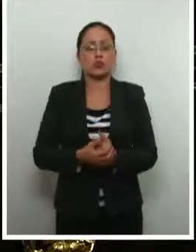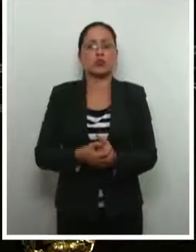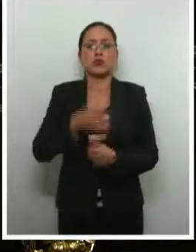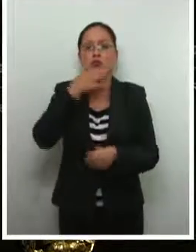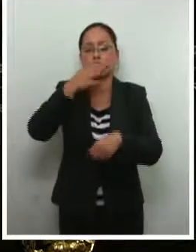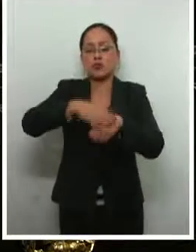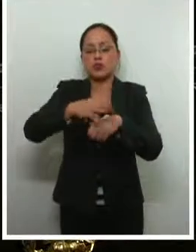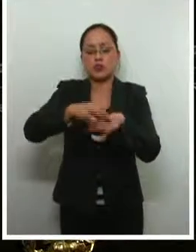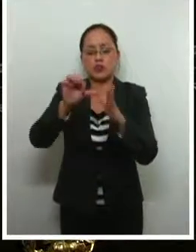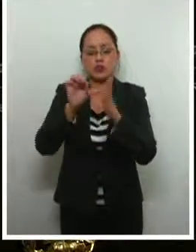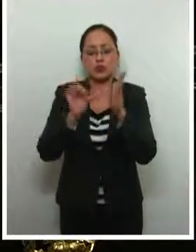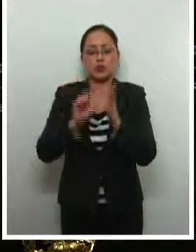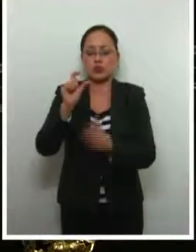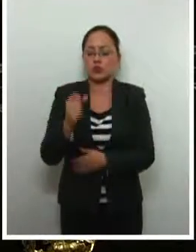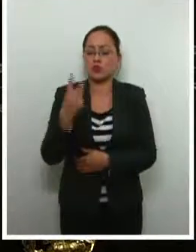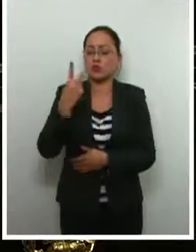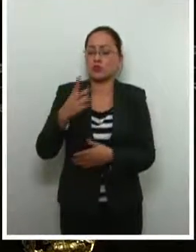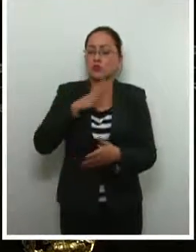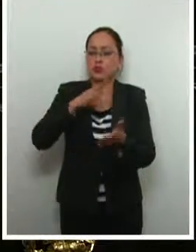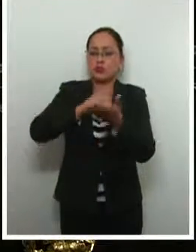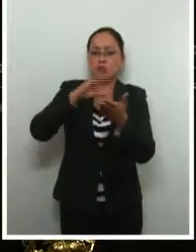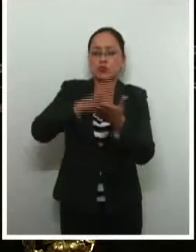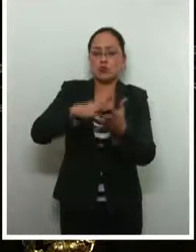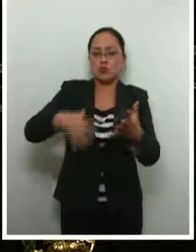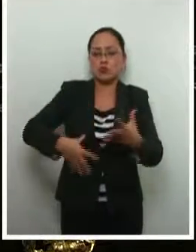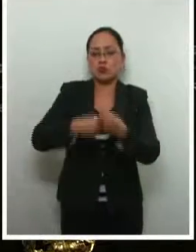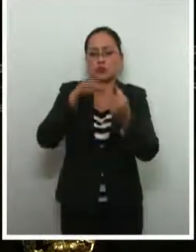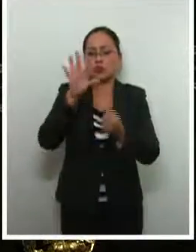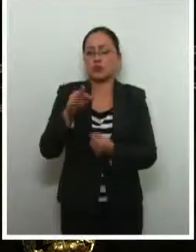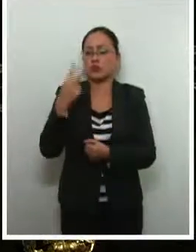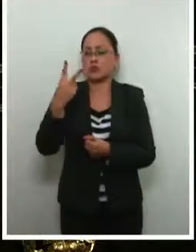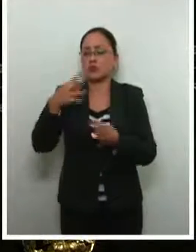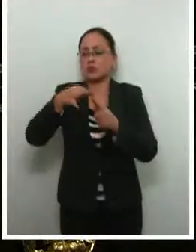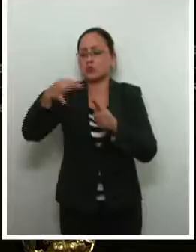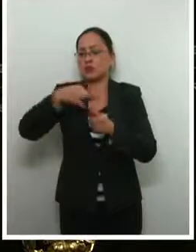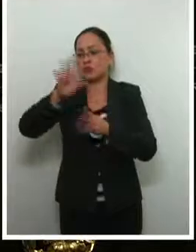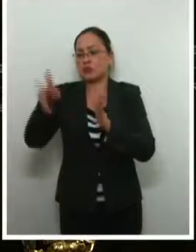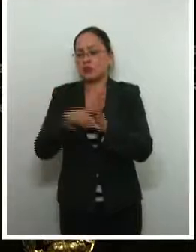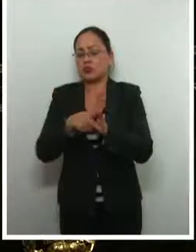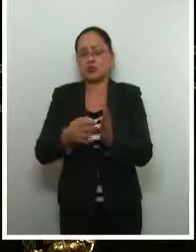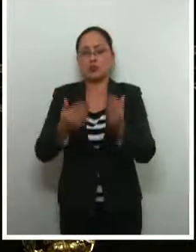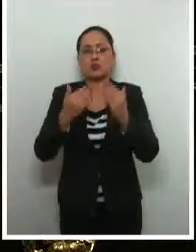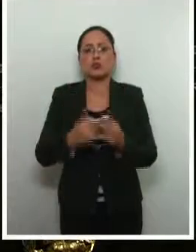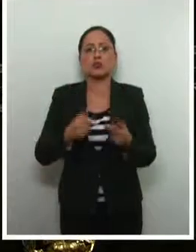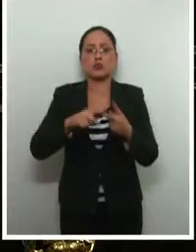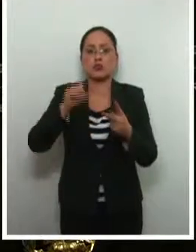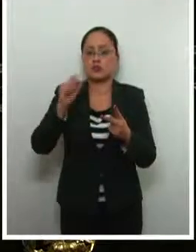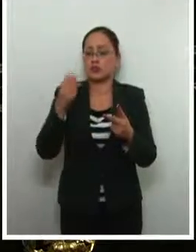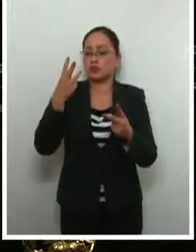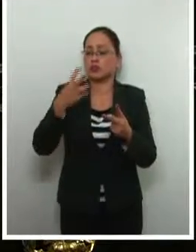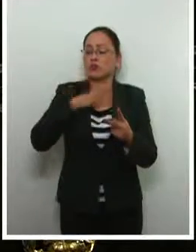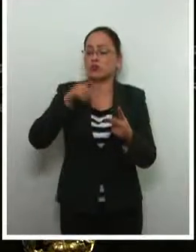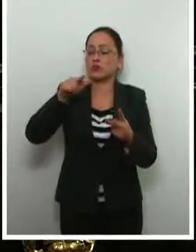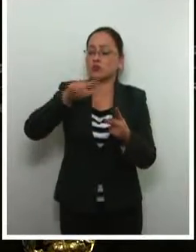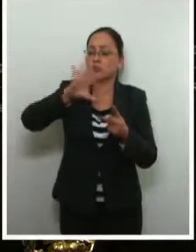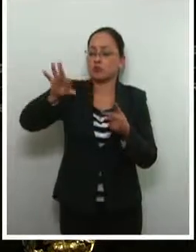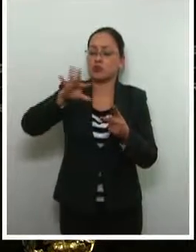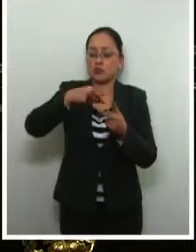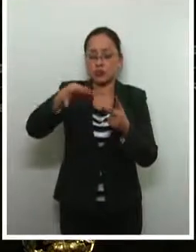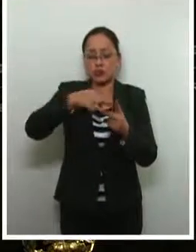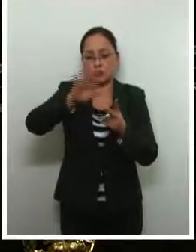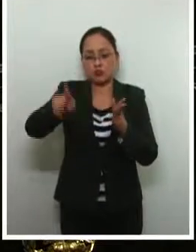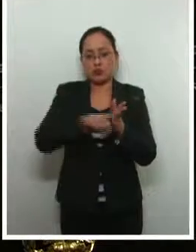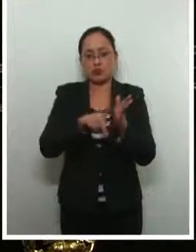que el artículo 22 tenemos registradas 42 reservas, para el 23, 17